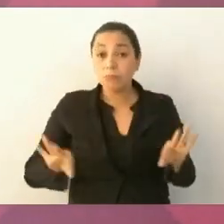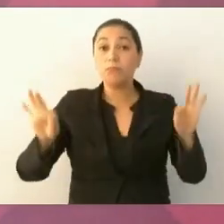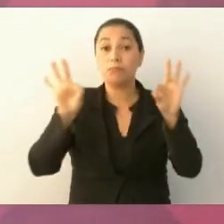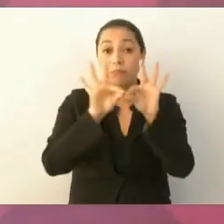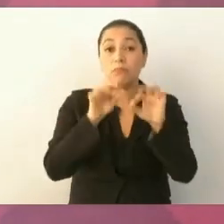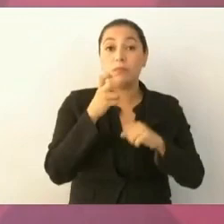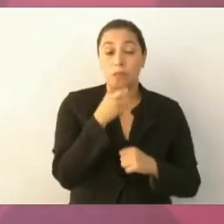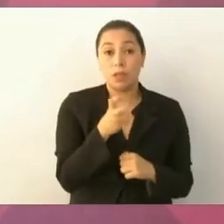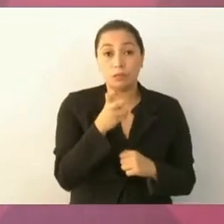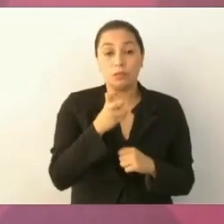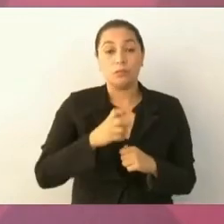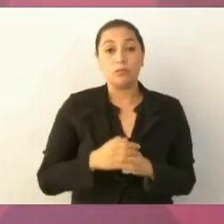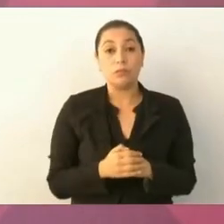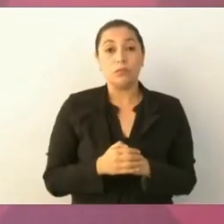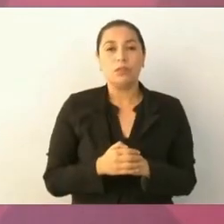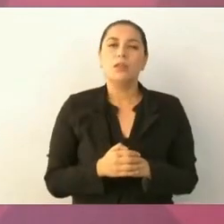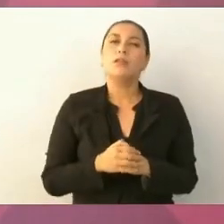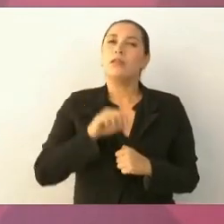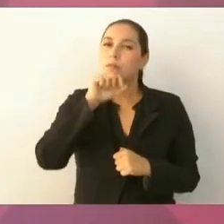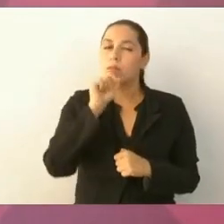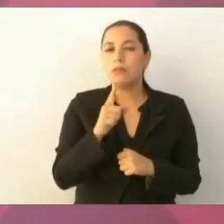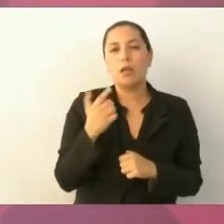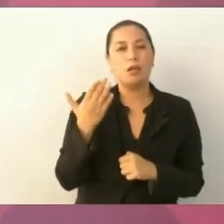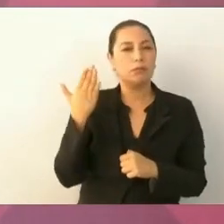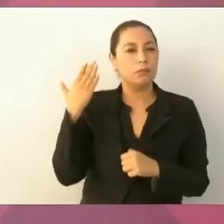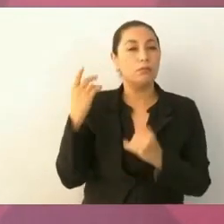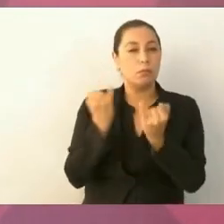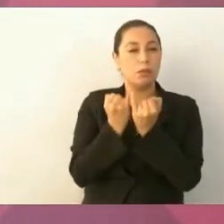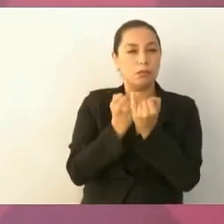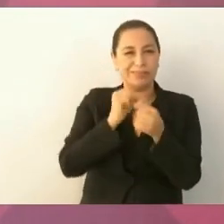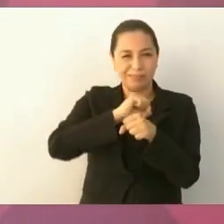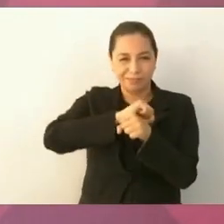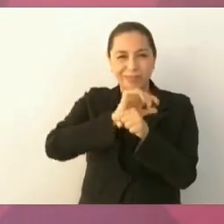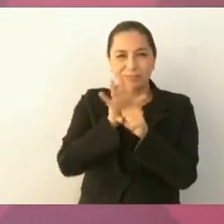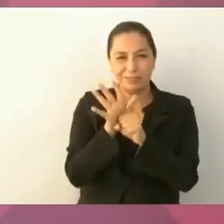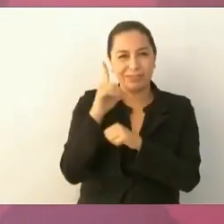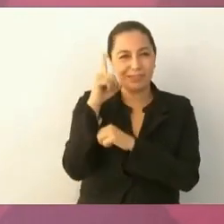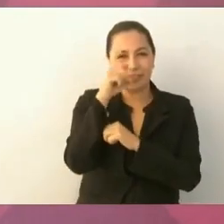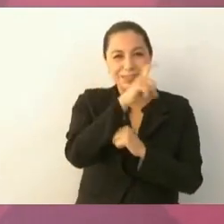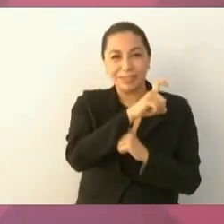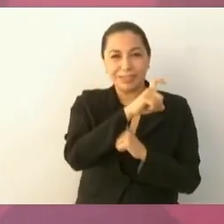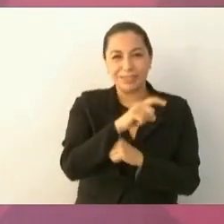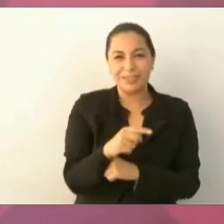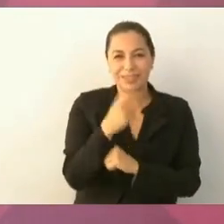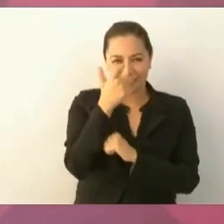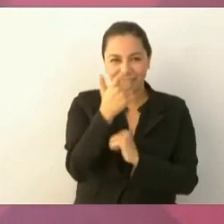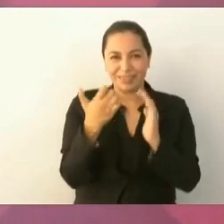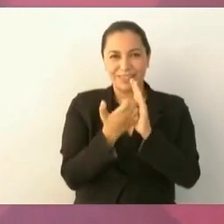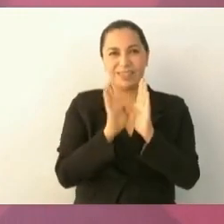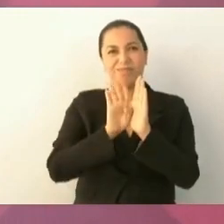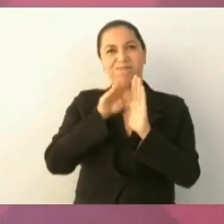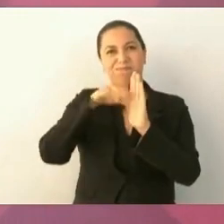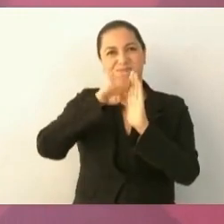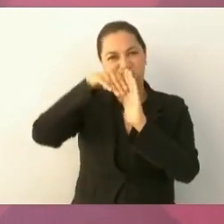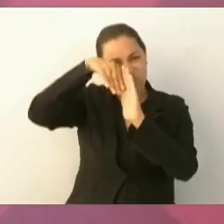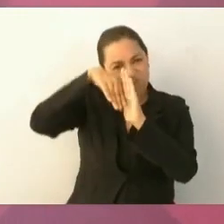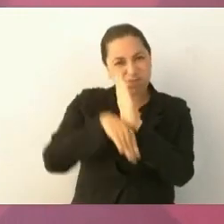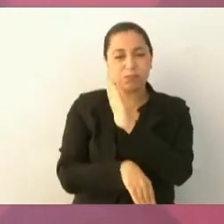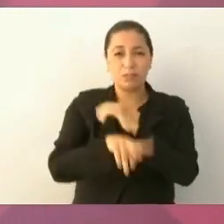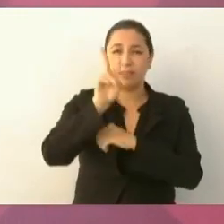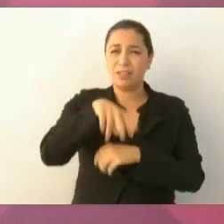lo fue en los momentos más difíciles de la pandemia, cuando se nos cayó la economía, se sufrió mucho, se